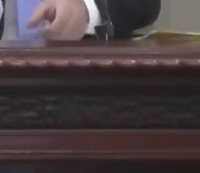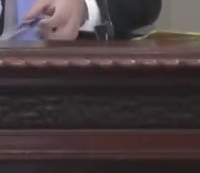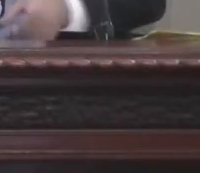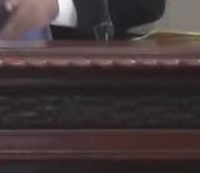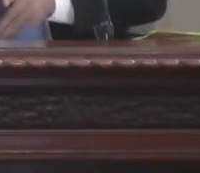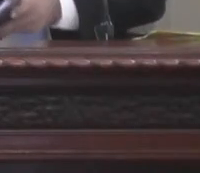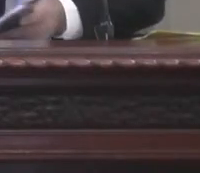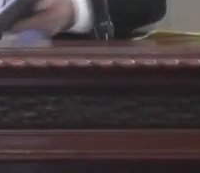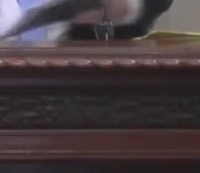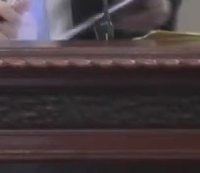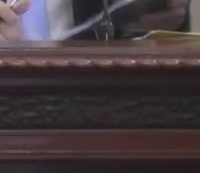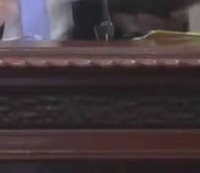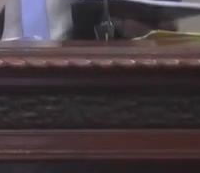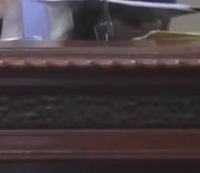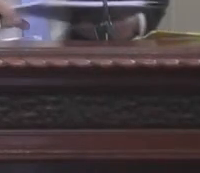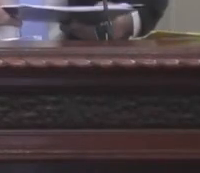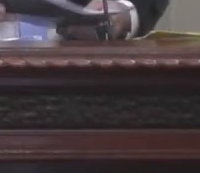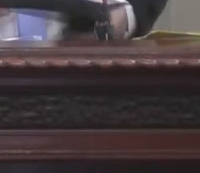Diputadas y diputados,